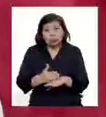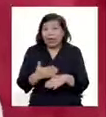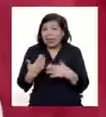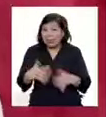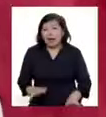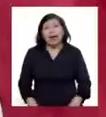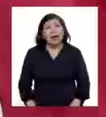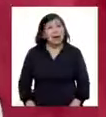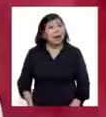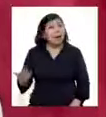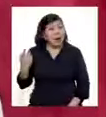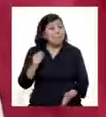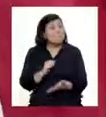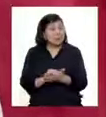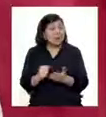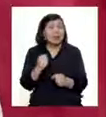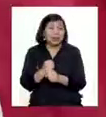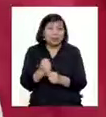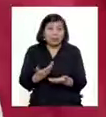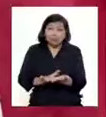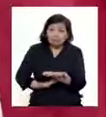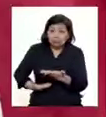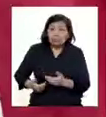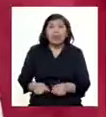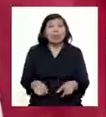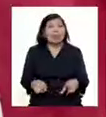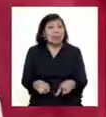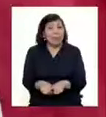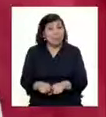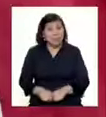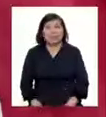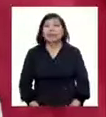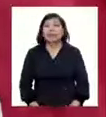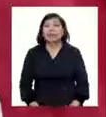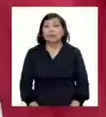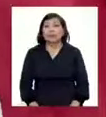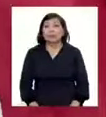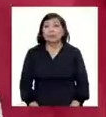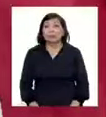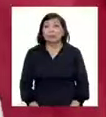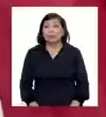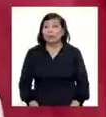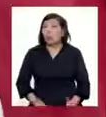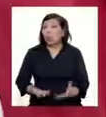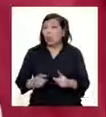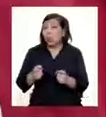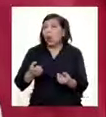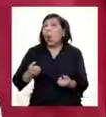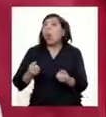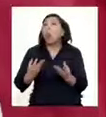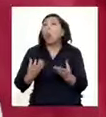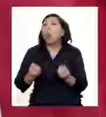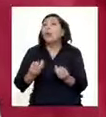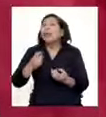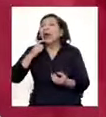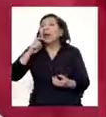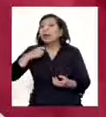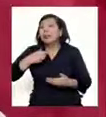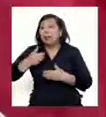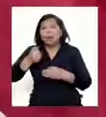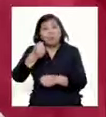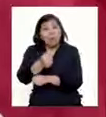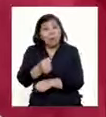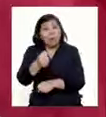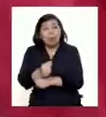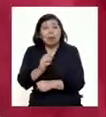ya desde hace varios meses, así como también de las cuestiones logísticas que nosotros necesitamos para seguir combatiendo